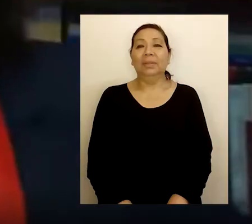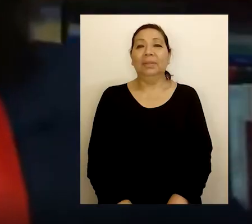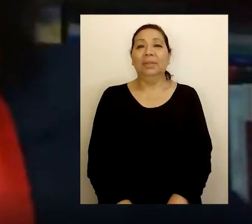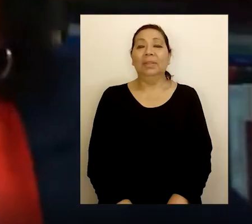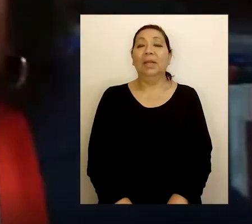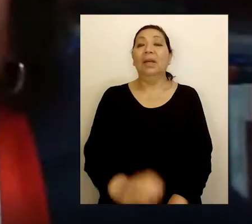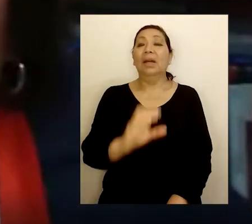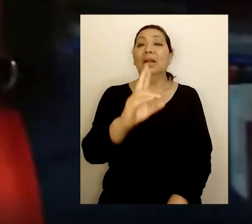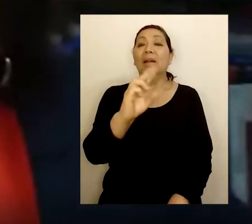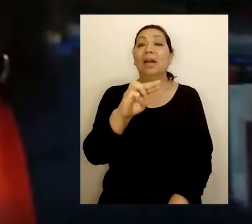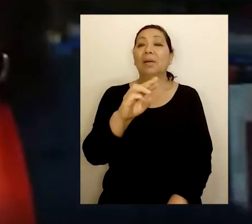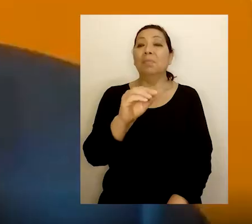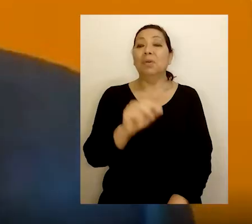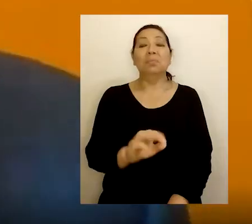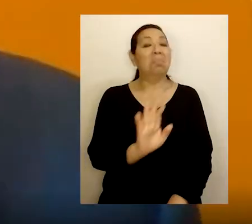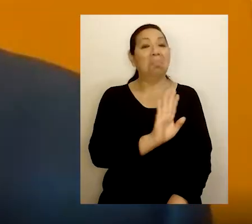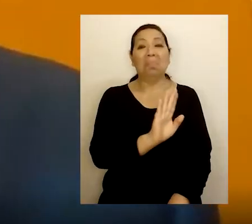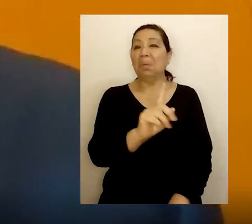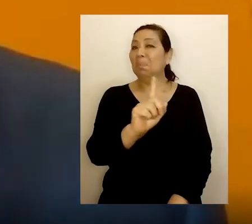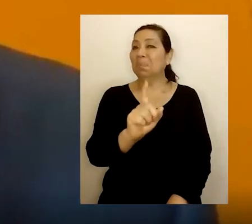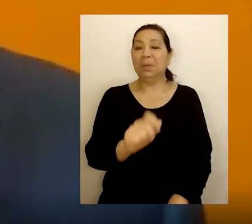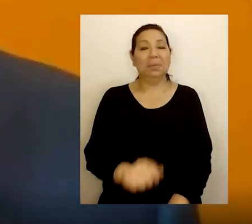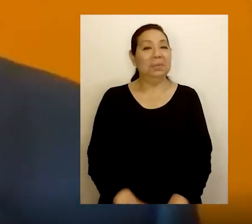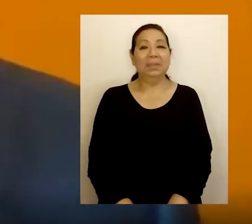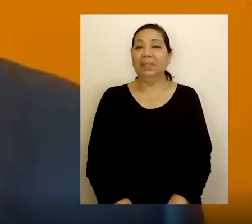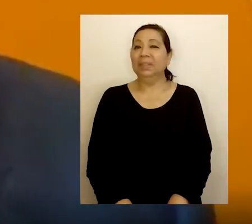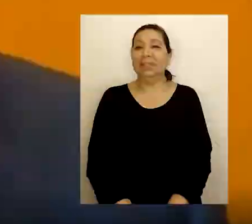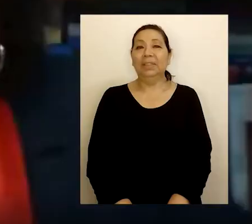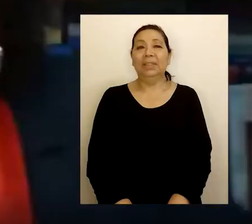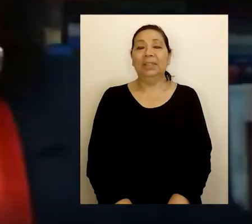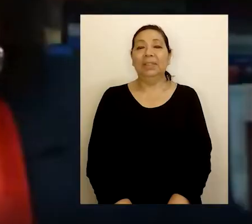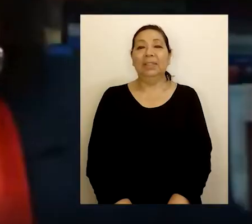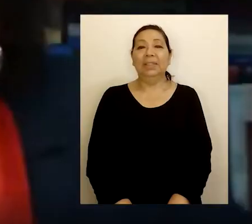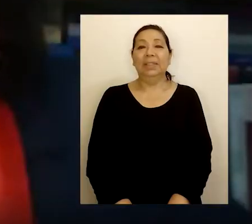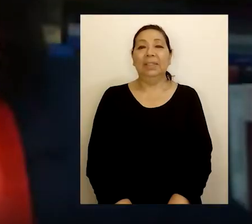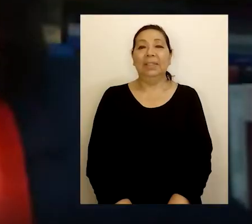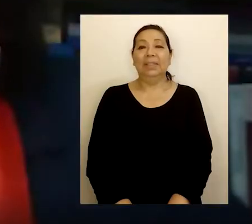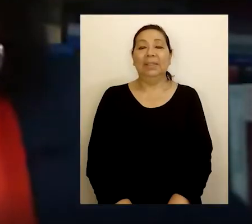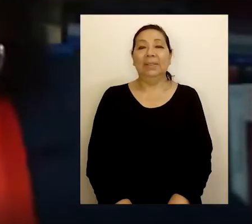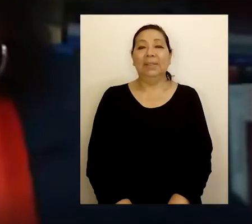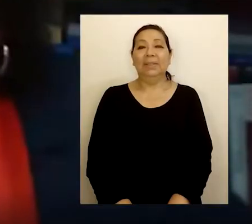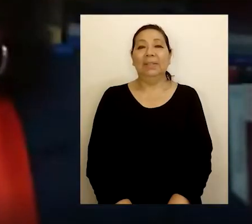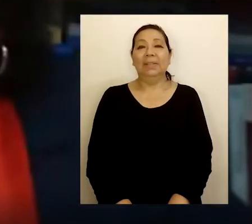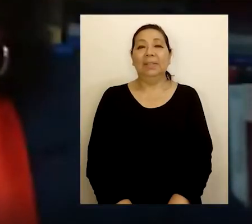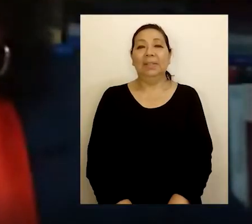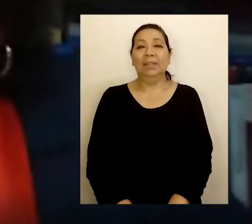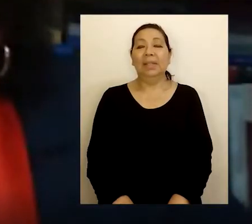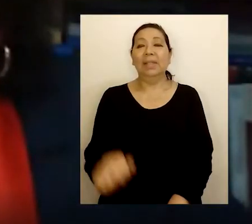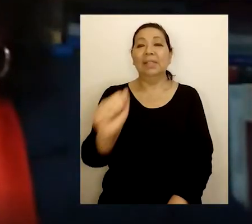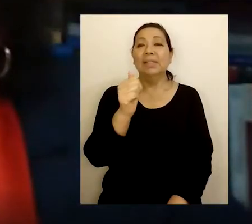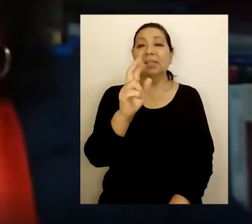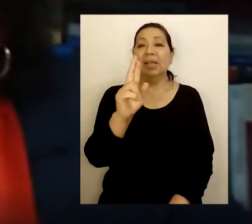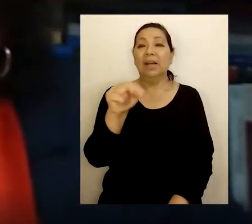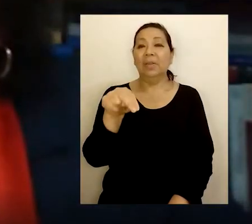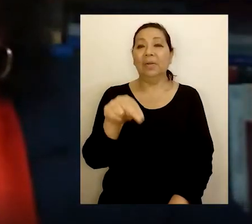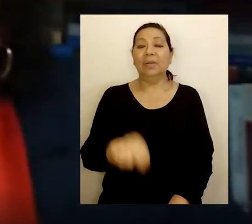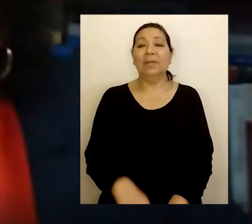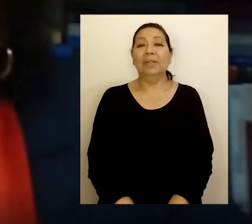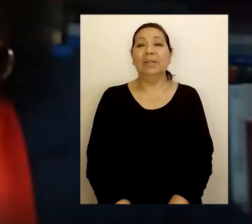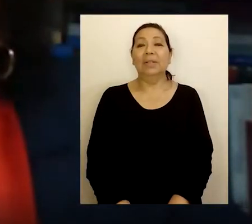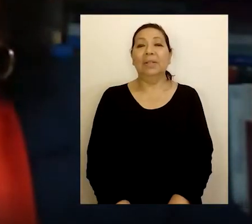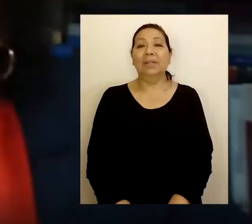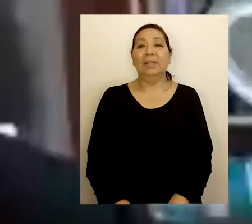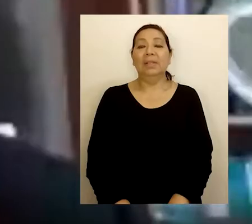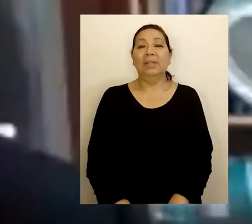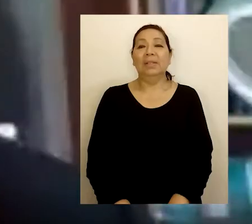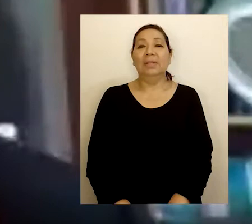Magistrado Carlos Ramos. No tengo preguntas, presidenta. Magistrado José Luis Ardón.